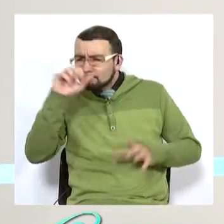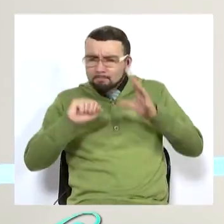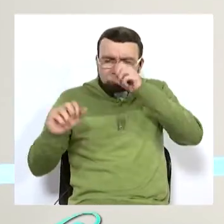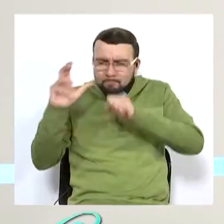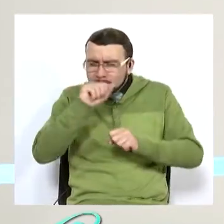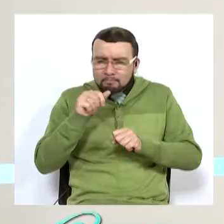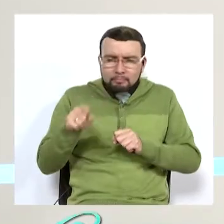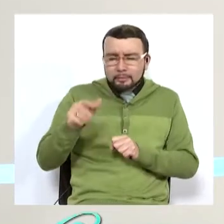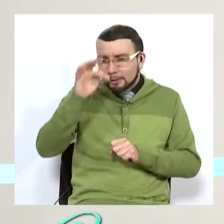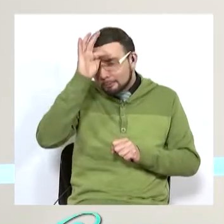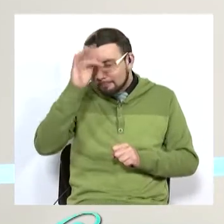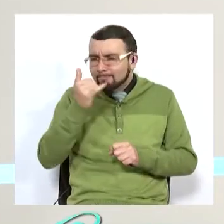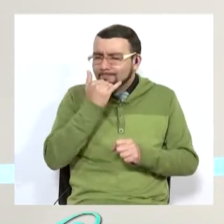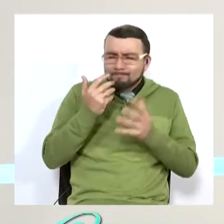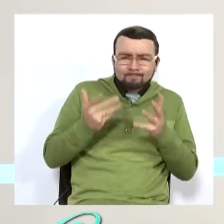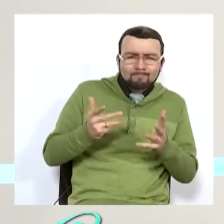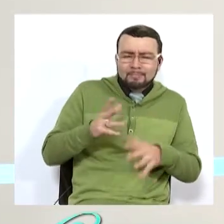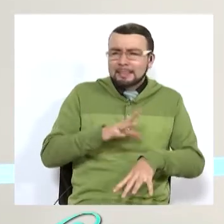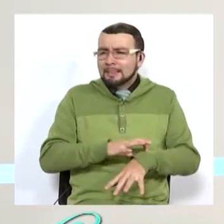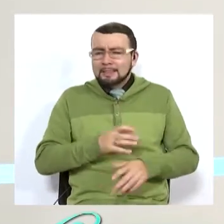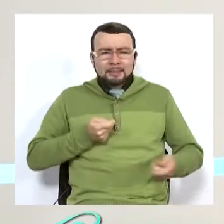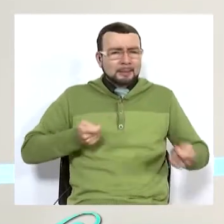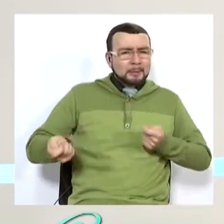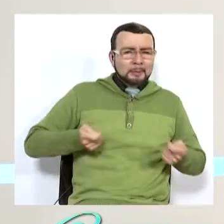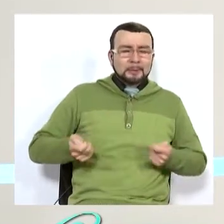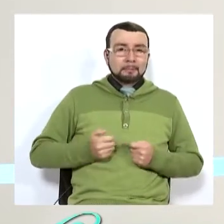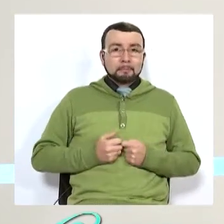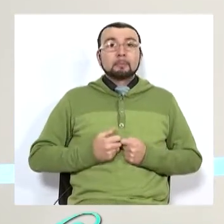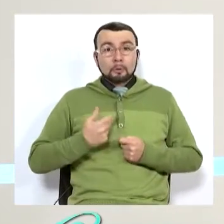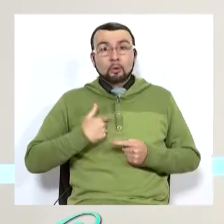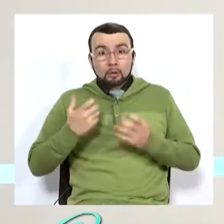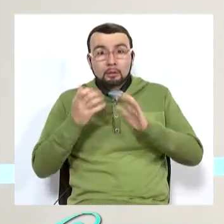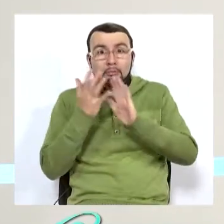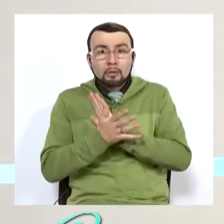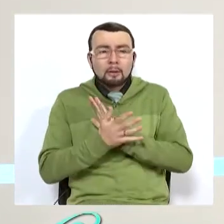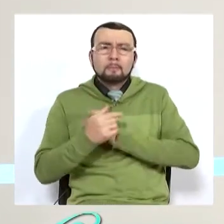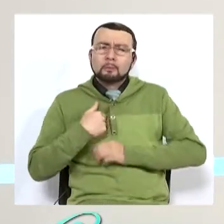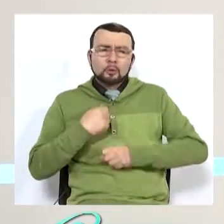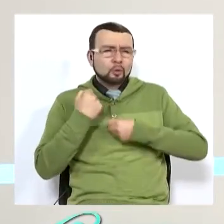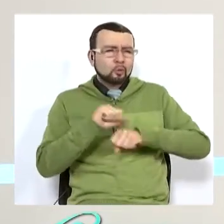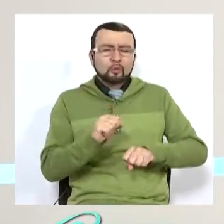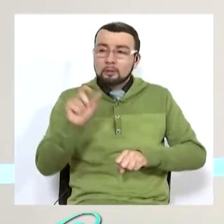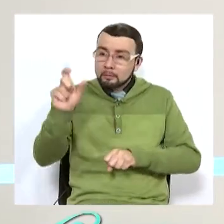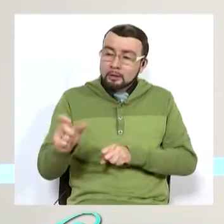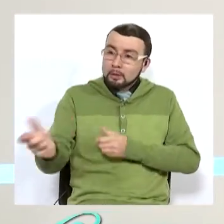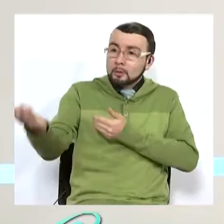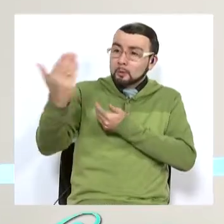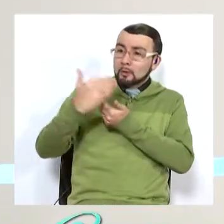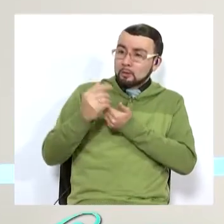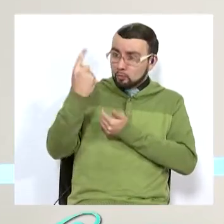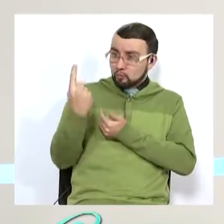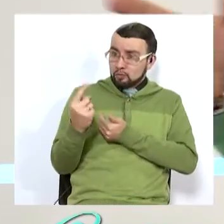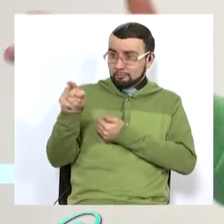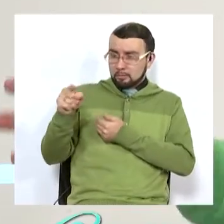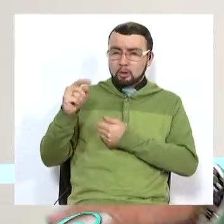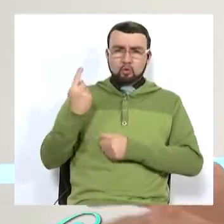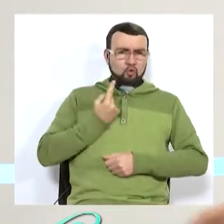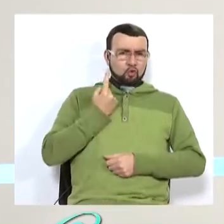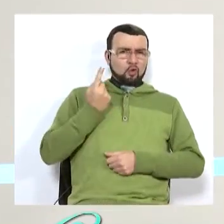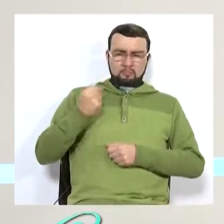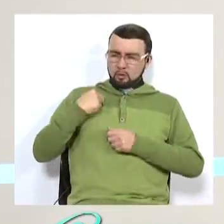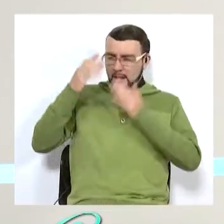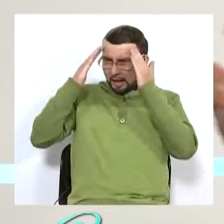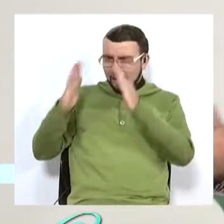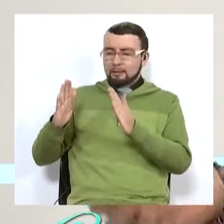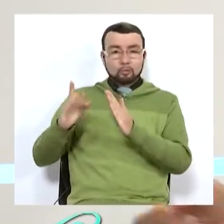clínicas. Y yo por eso les cuento, yo trato de nunca ver un paciente solo. Y tengo varios médicos